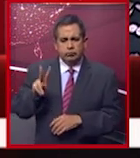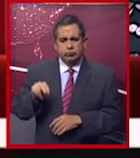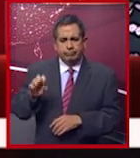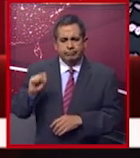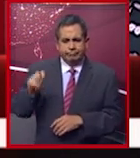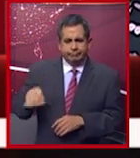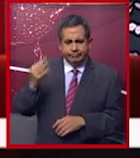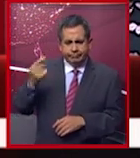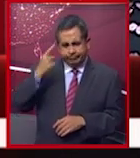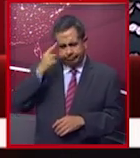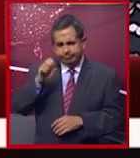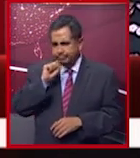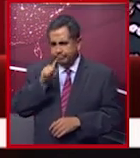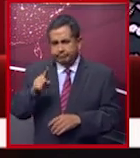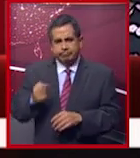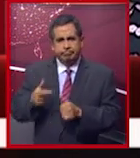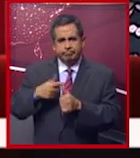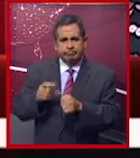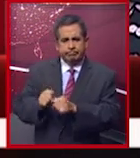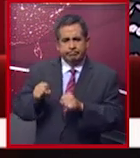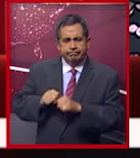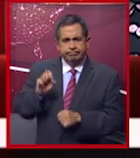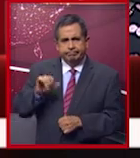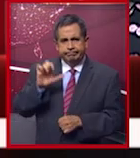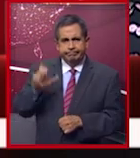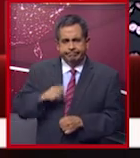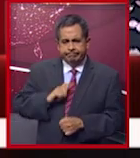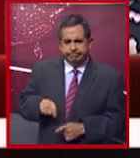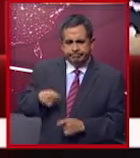940/2014, así como a la primera sala de la Suprema Corte de Justicia de la